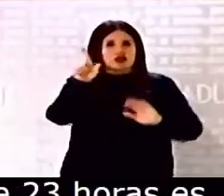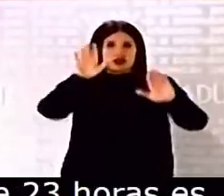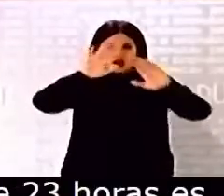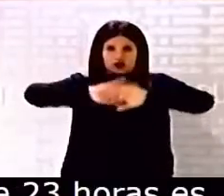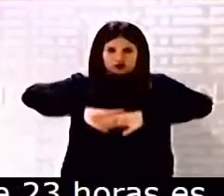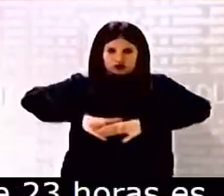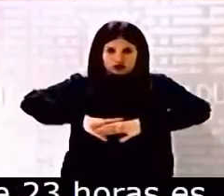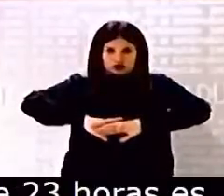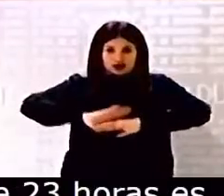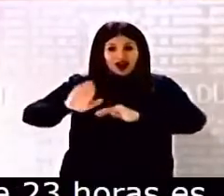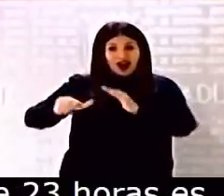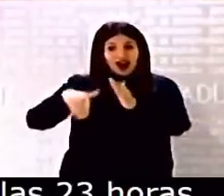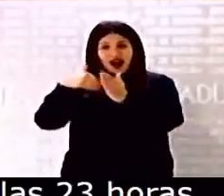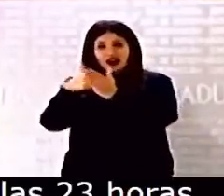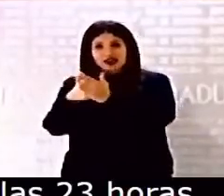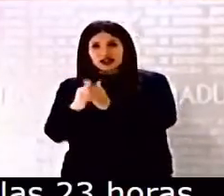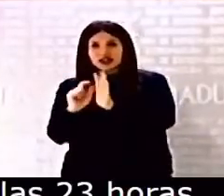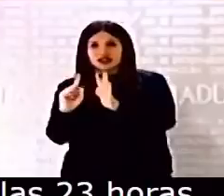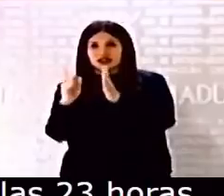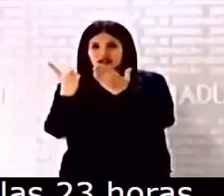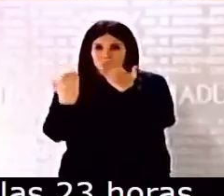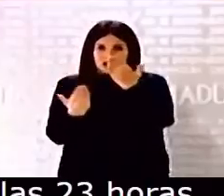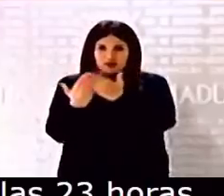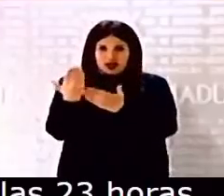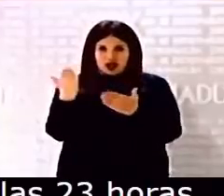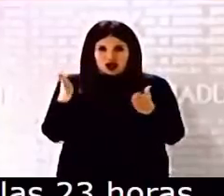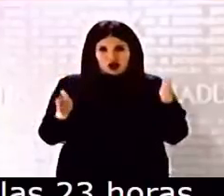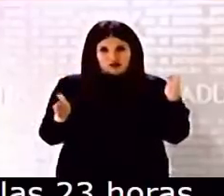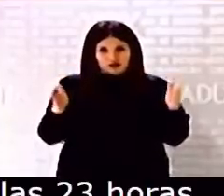y hasta las 6 de la mañana.